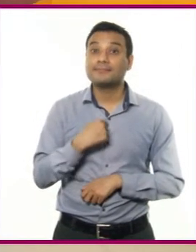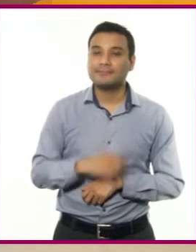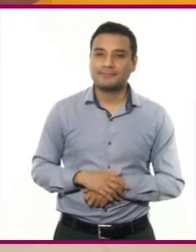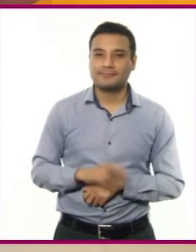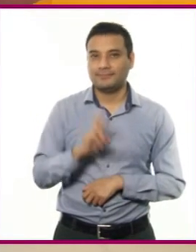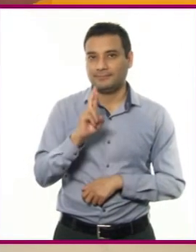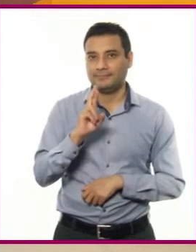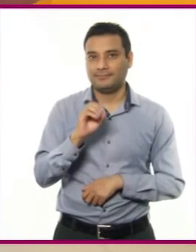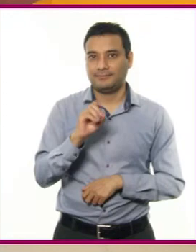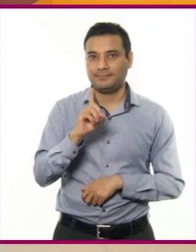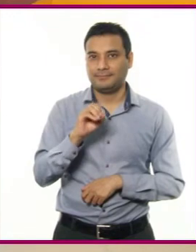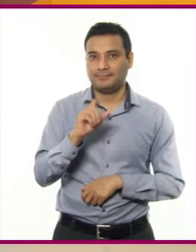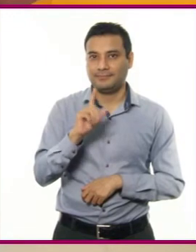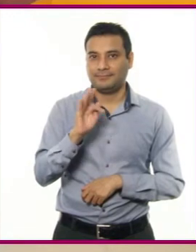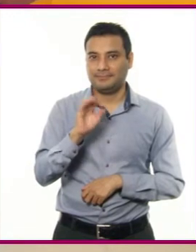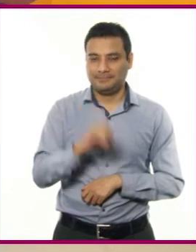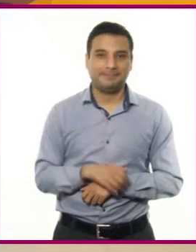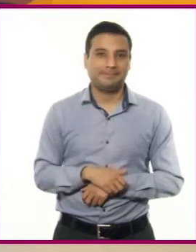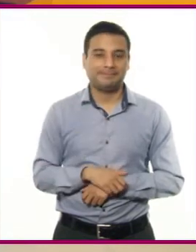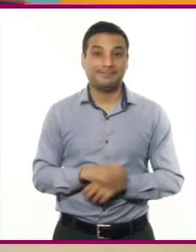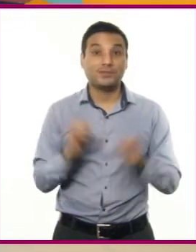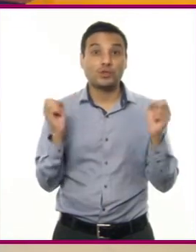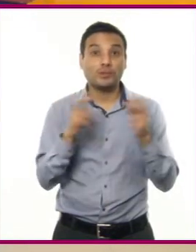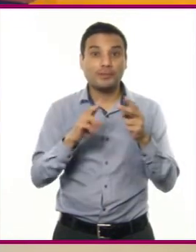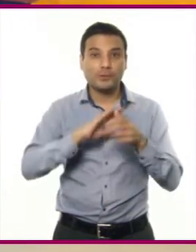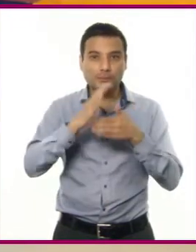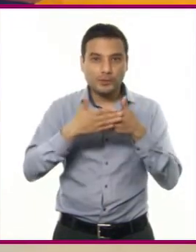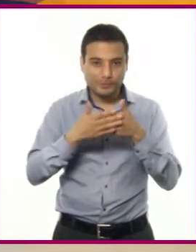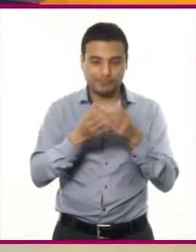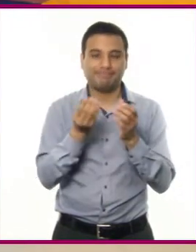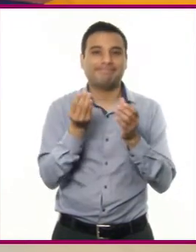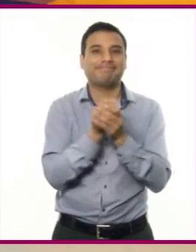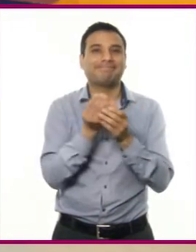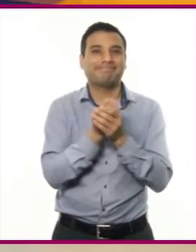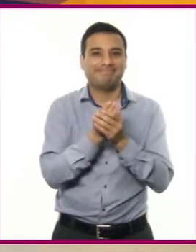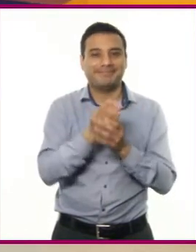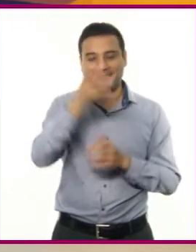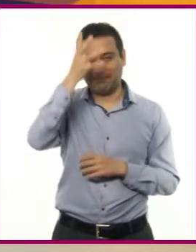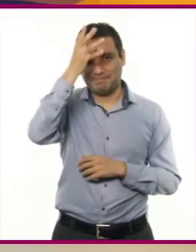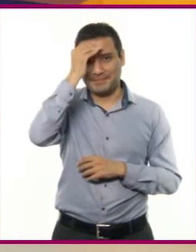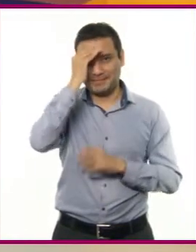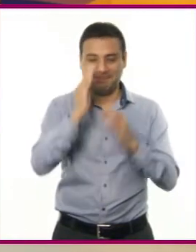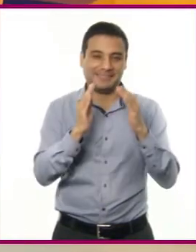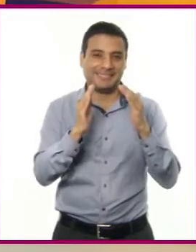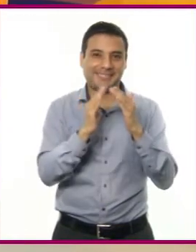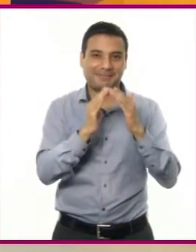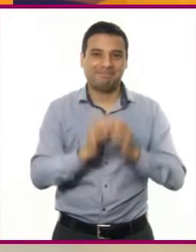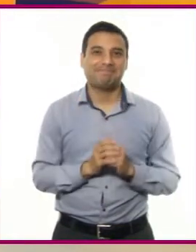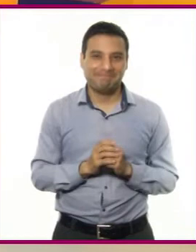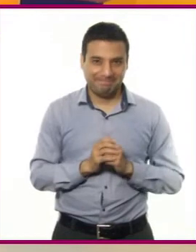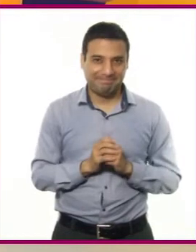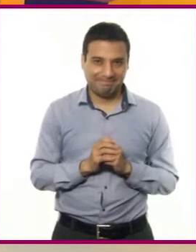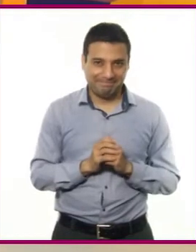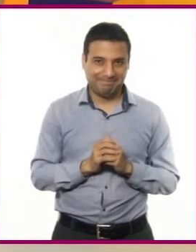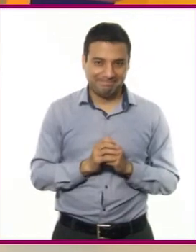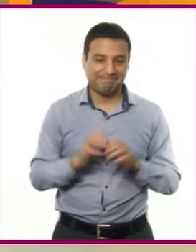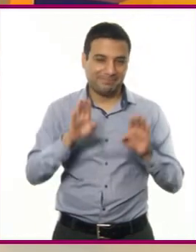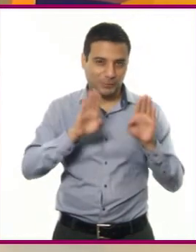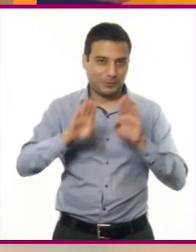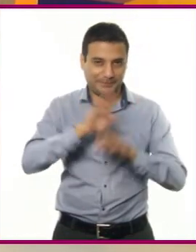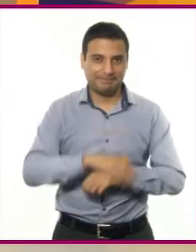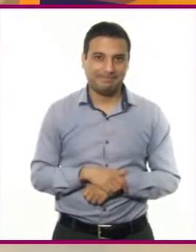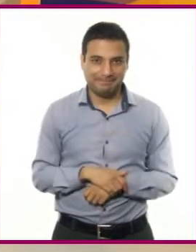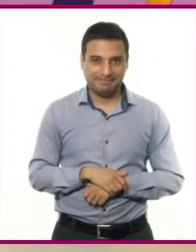maestro Rodolfo García Mejía. Nos vemos pronto en otra sesión más de esta maravillosa asignatura, la